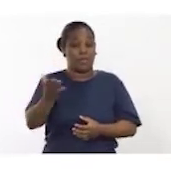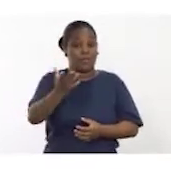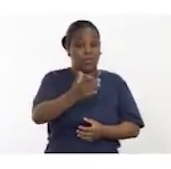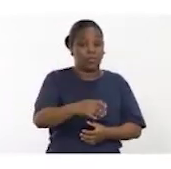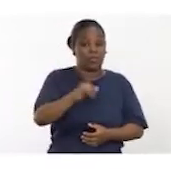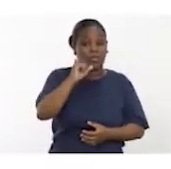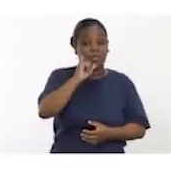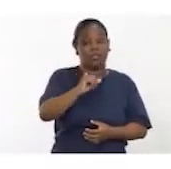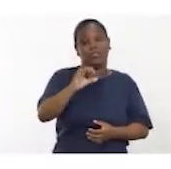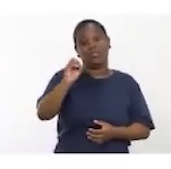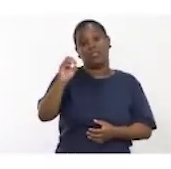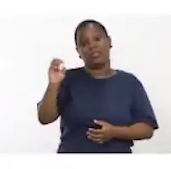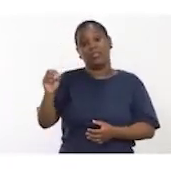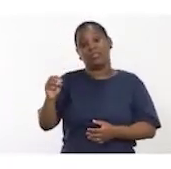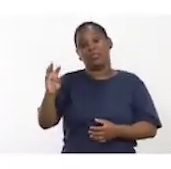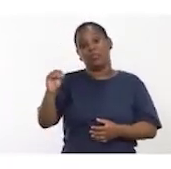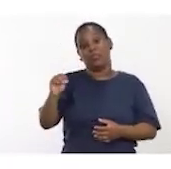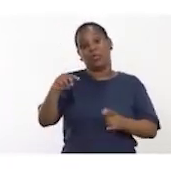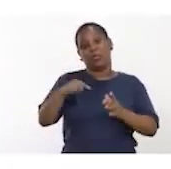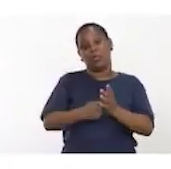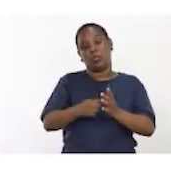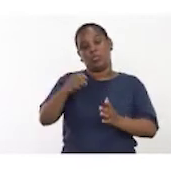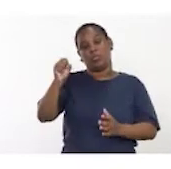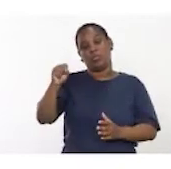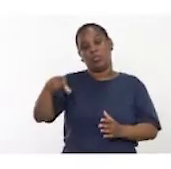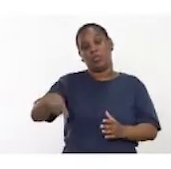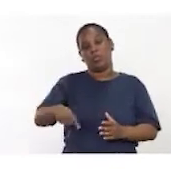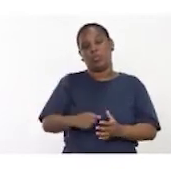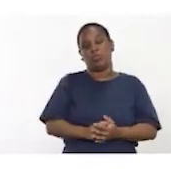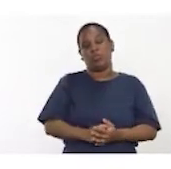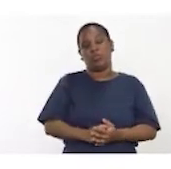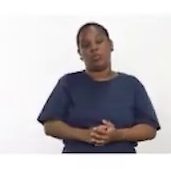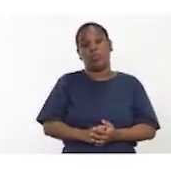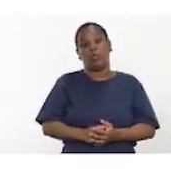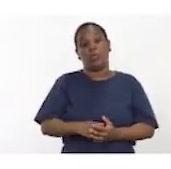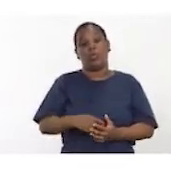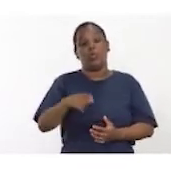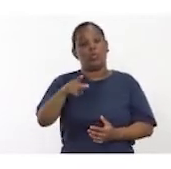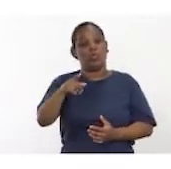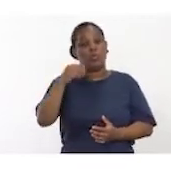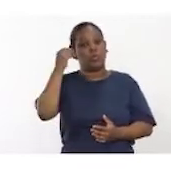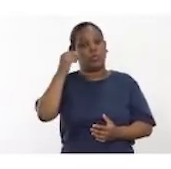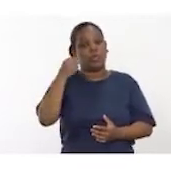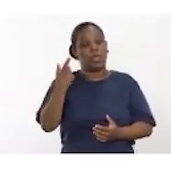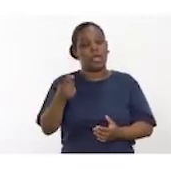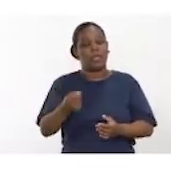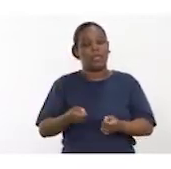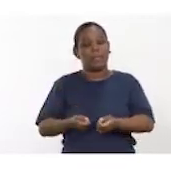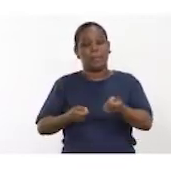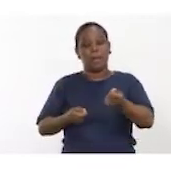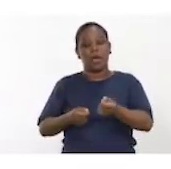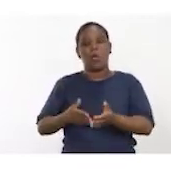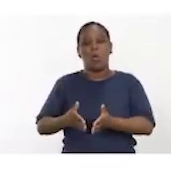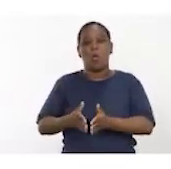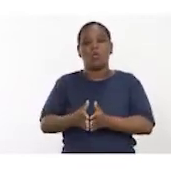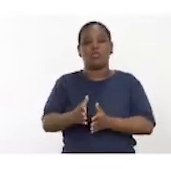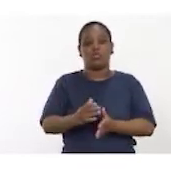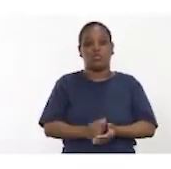este último es de 600 metros por segundo? Considera el disparo